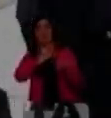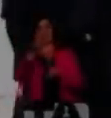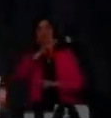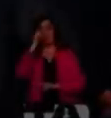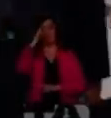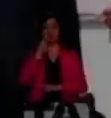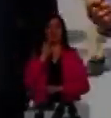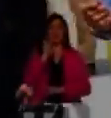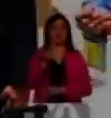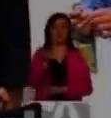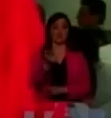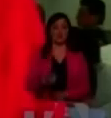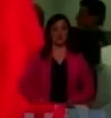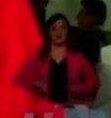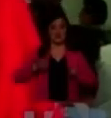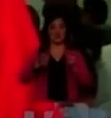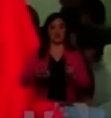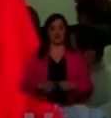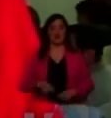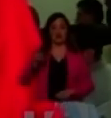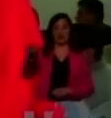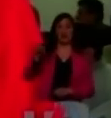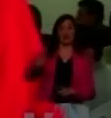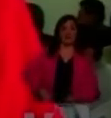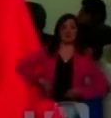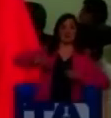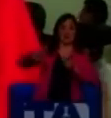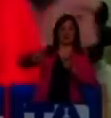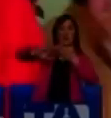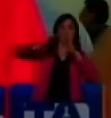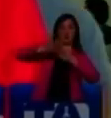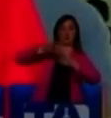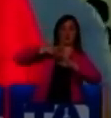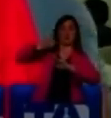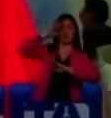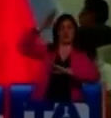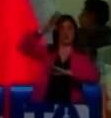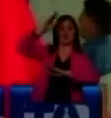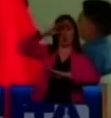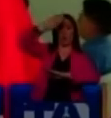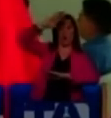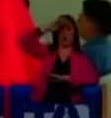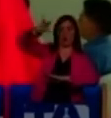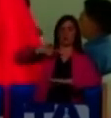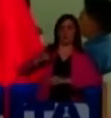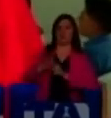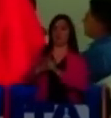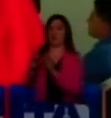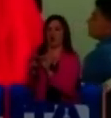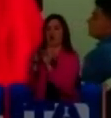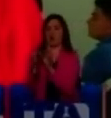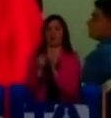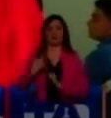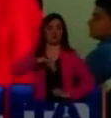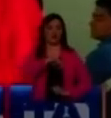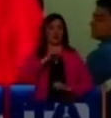Correa porque le dijo entreguista. El entreguista es él, entregado a los comunistas, entregado a los cubanos. Vamos nosotros a conversar al